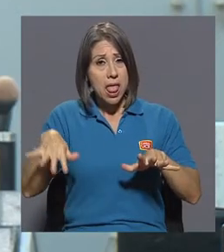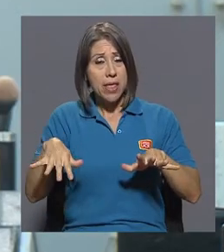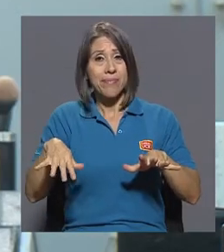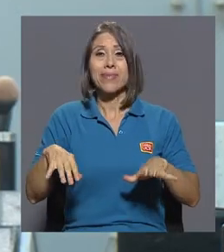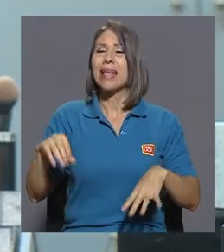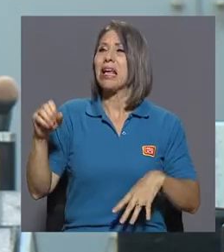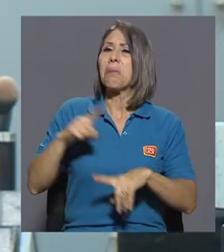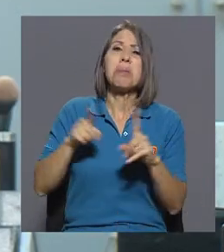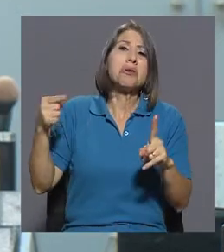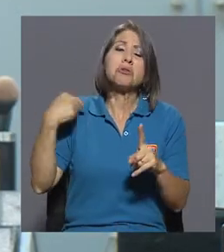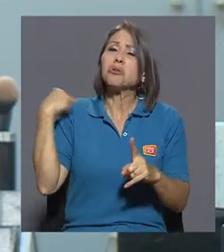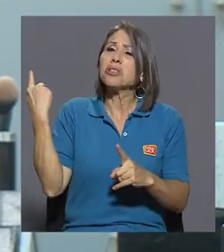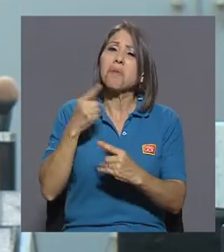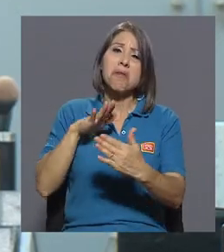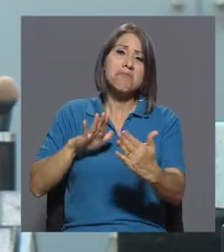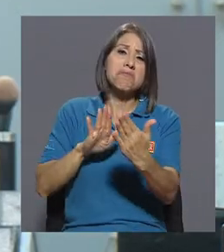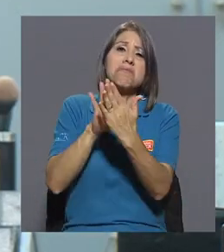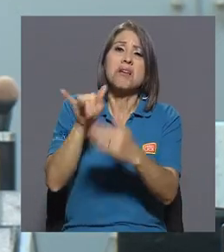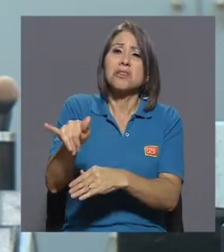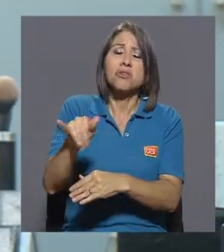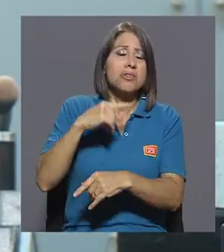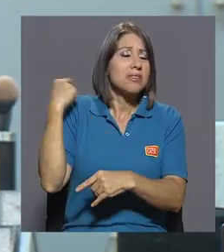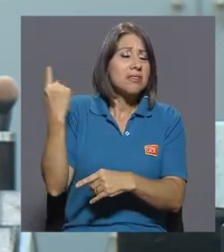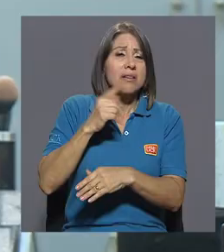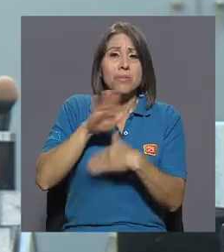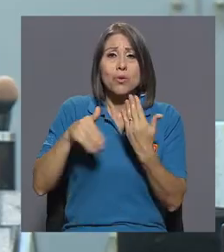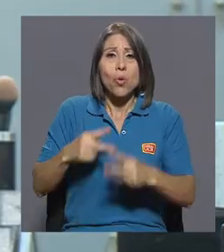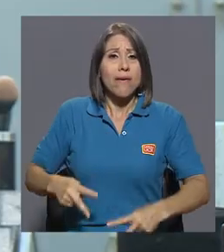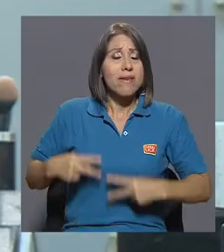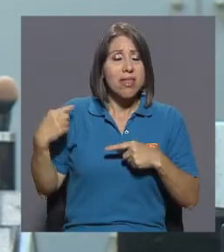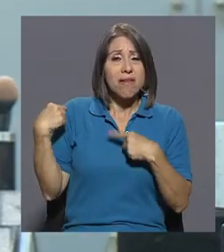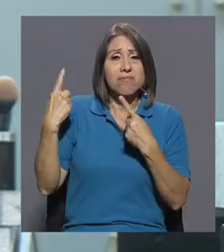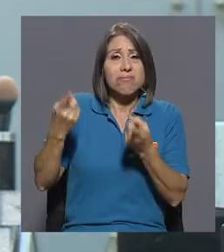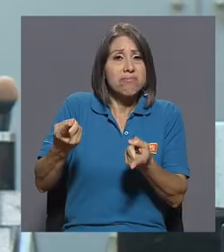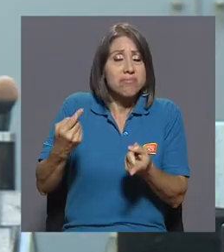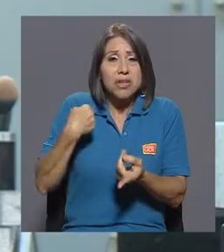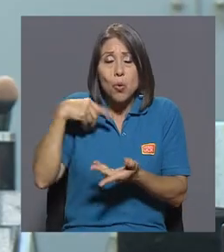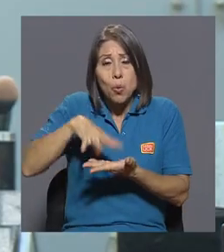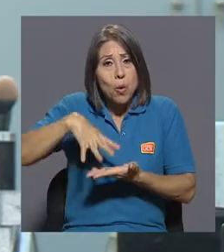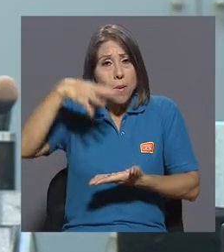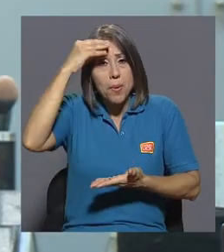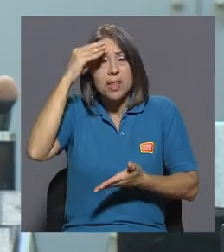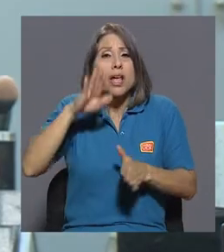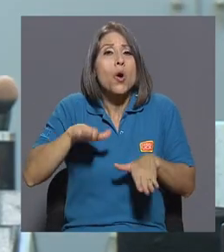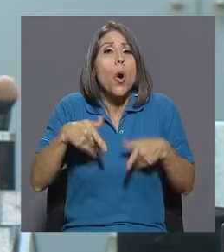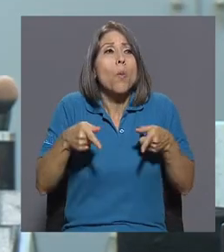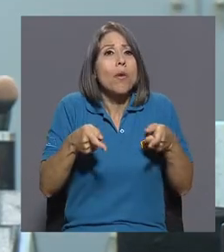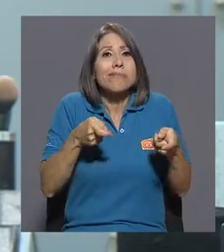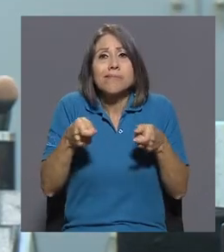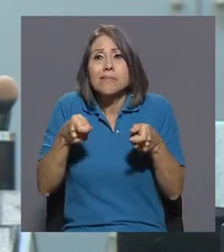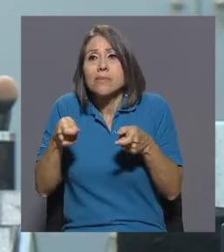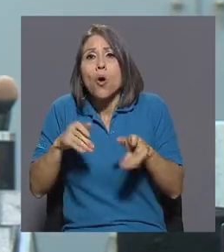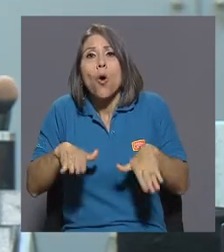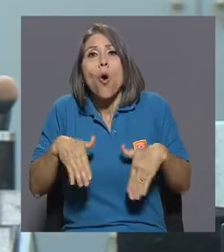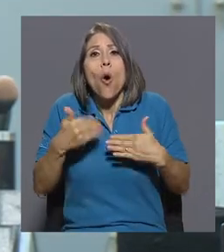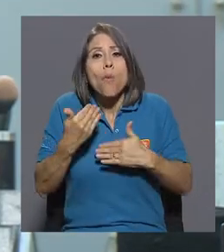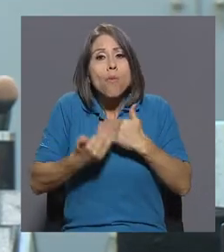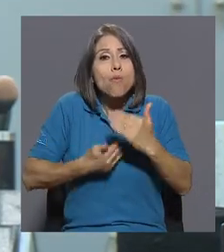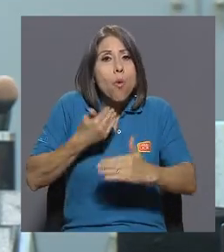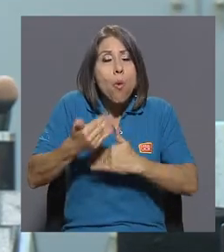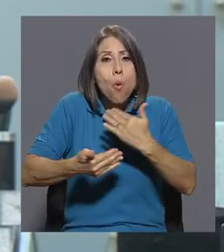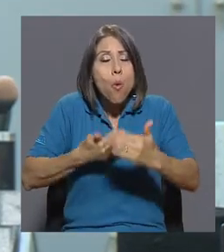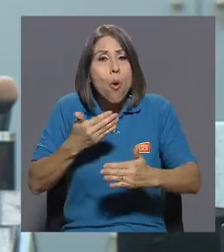eso toda mi vida, creo que ya como que uno va aprendiendo cómo manejarlo o cómo procesarlo o